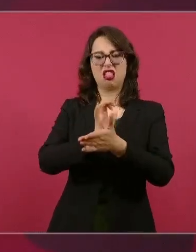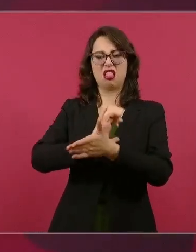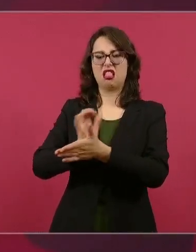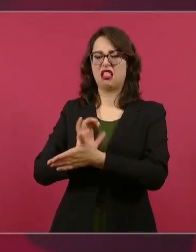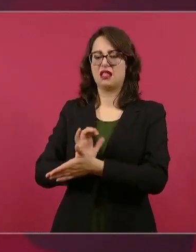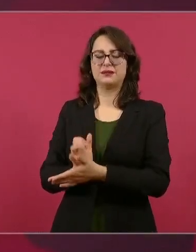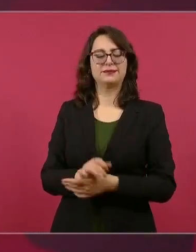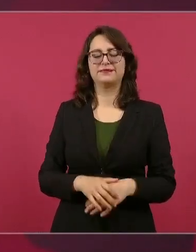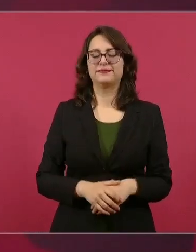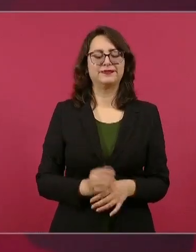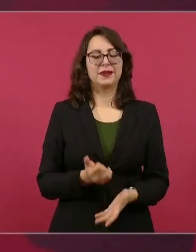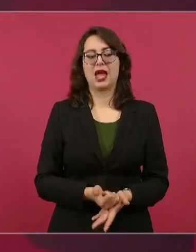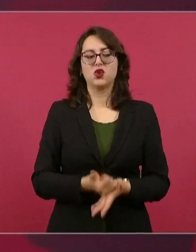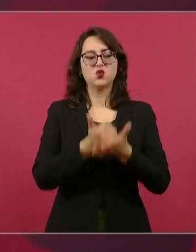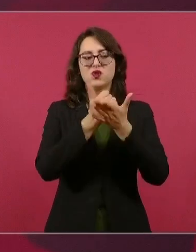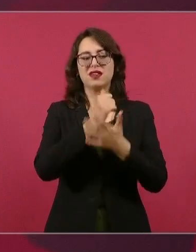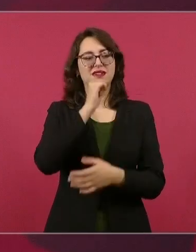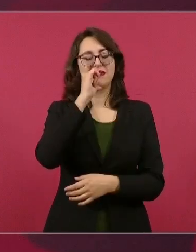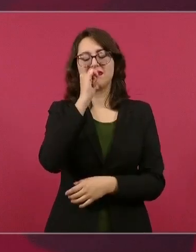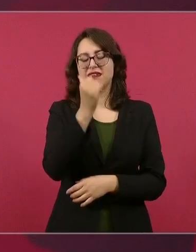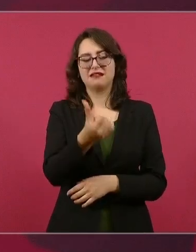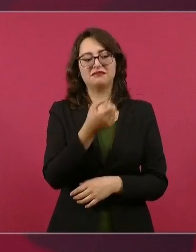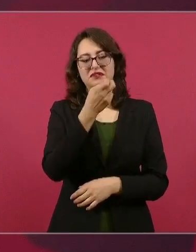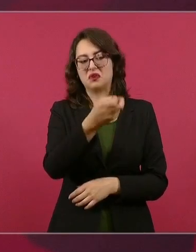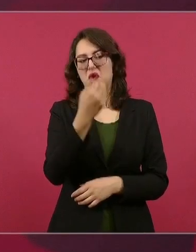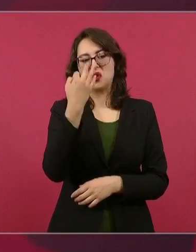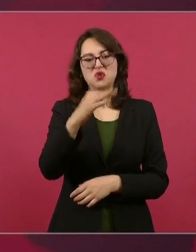es muy ofensivo,